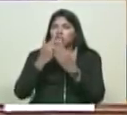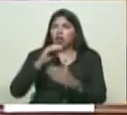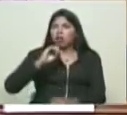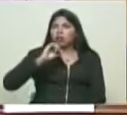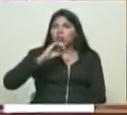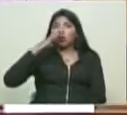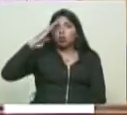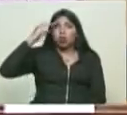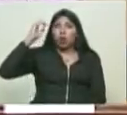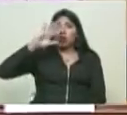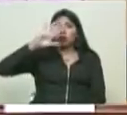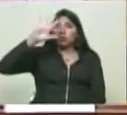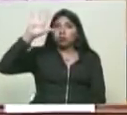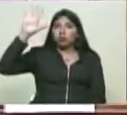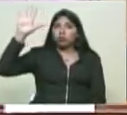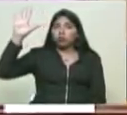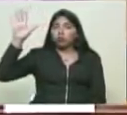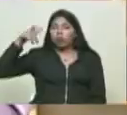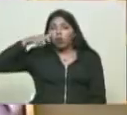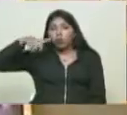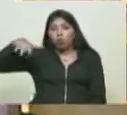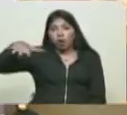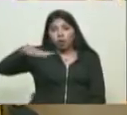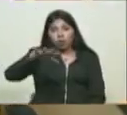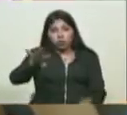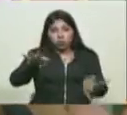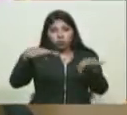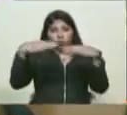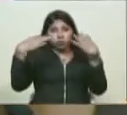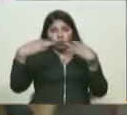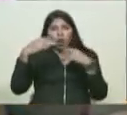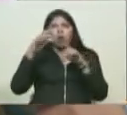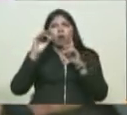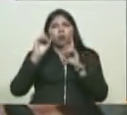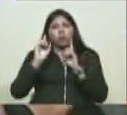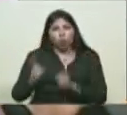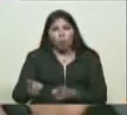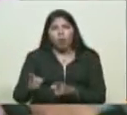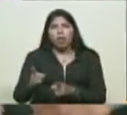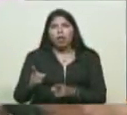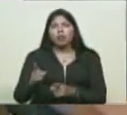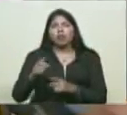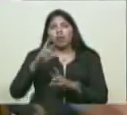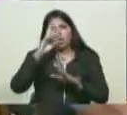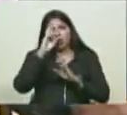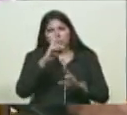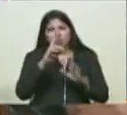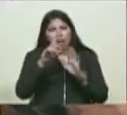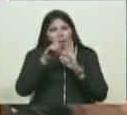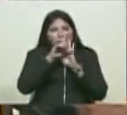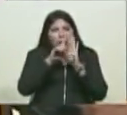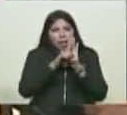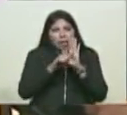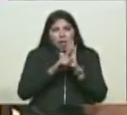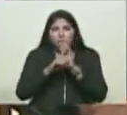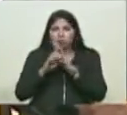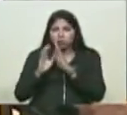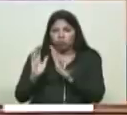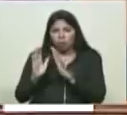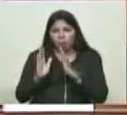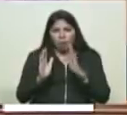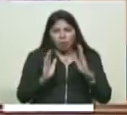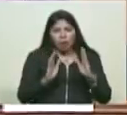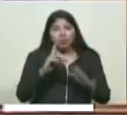usted frente al pueblo de Venezuela, cumplir y respetar las leyes de la República, respetar